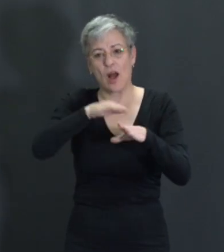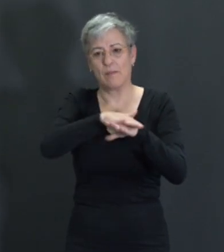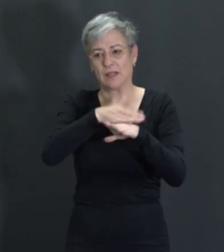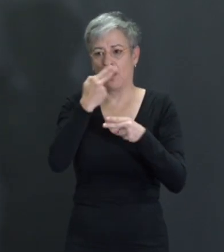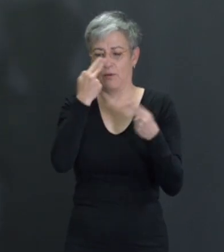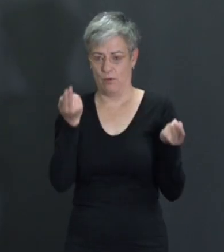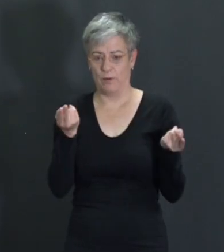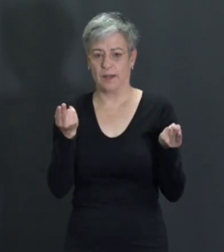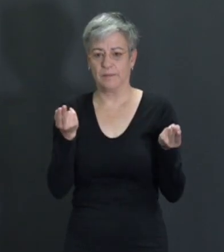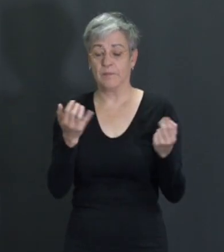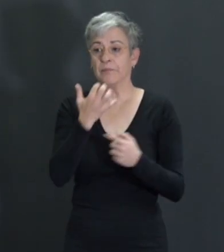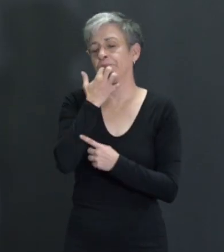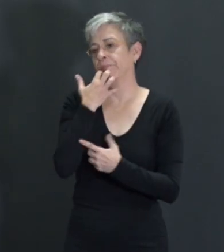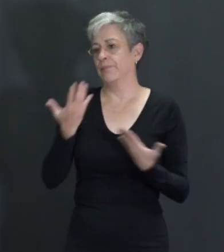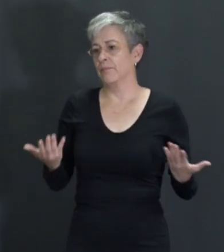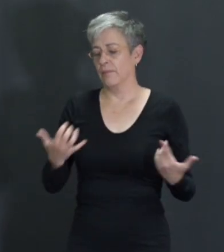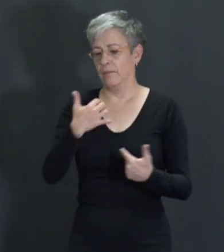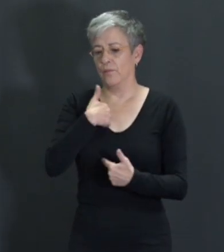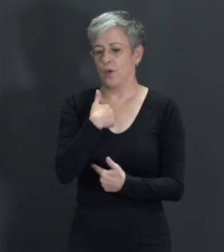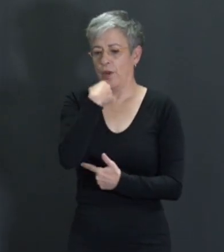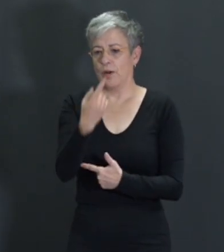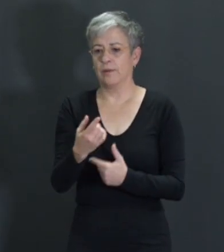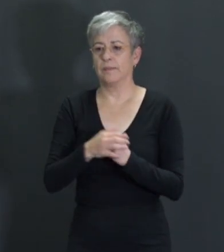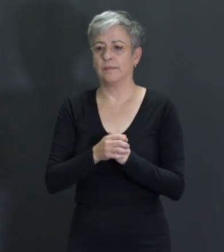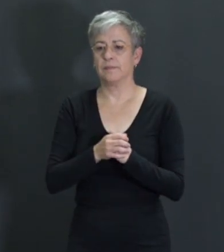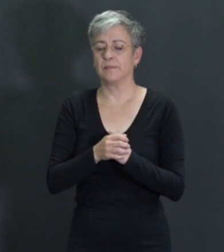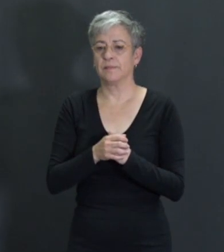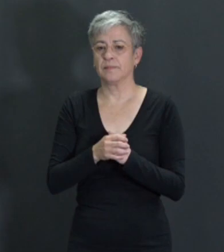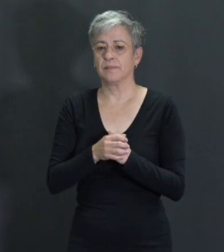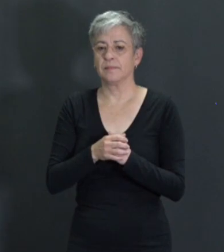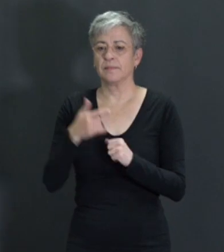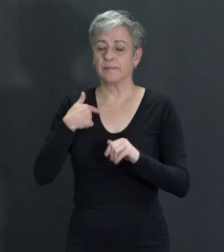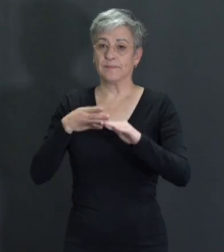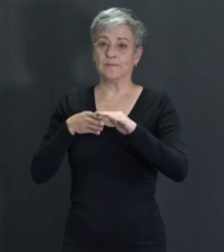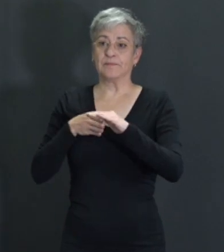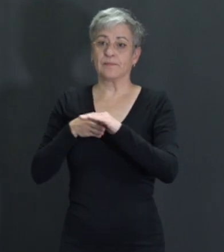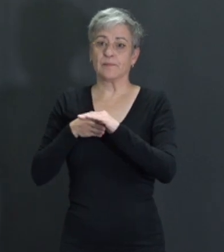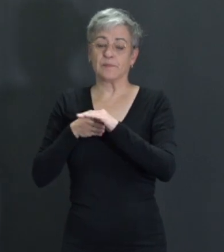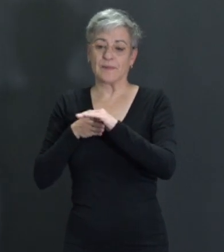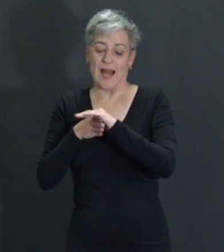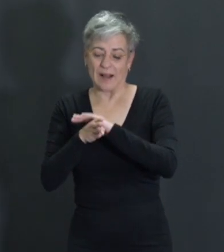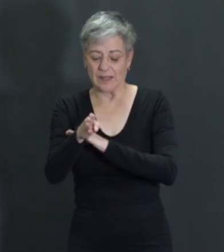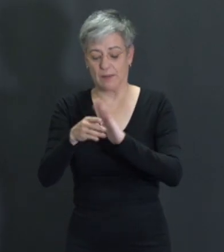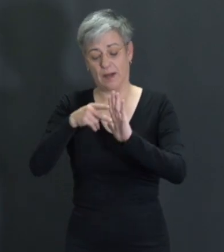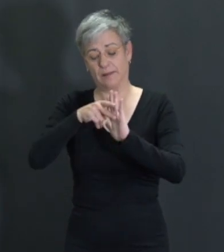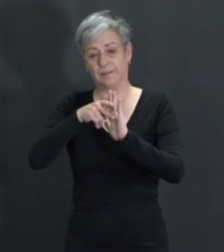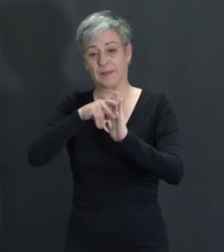públicas. Es decir, que si yo digo que ahora la accesibilidad, como lo vamos a meter en la reforma de la Ley General